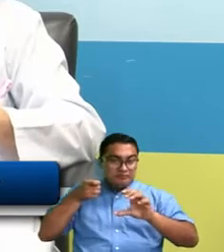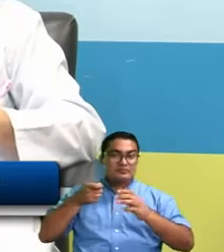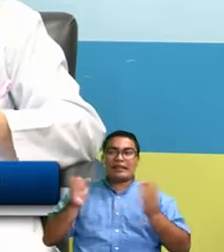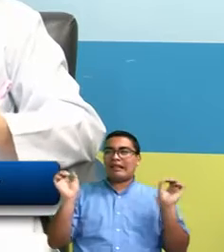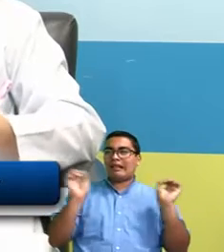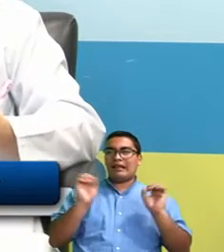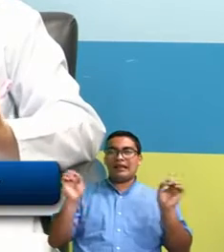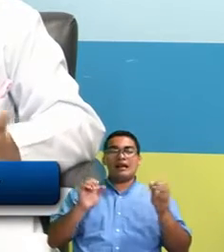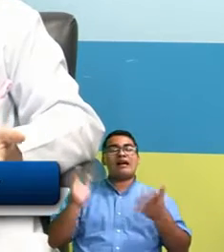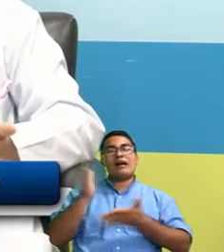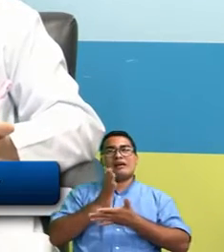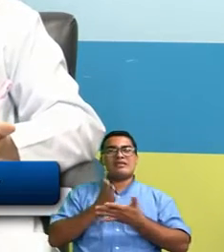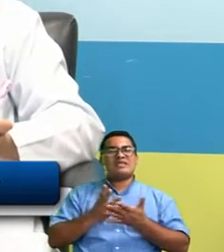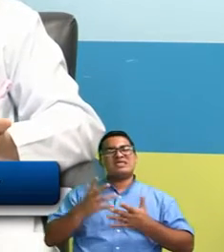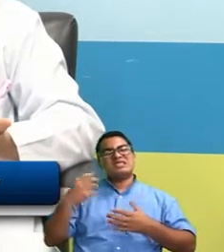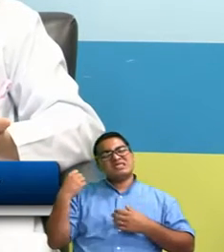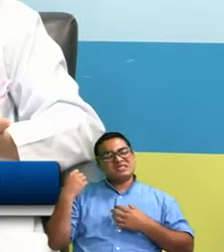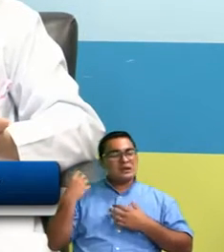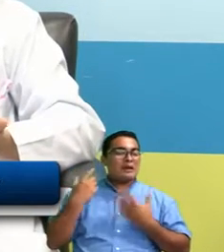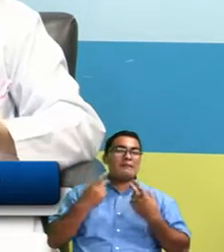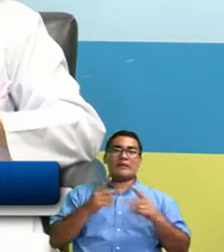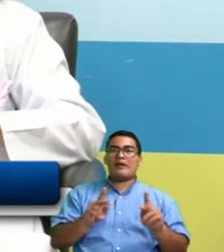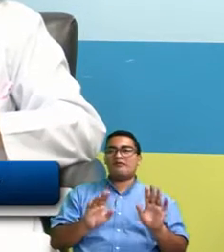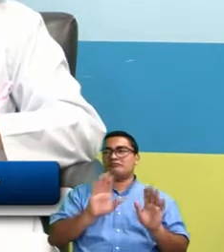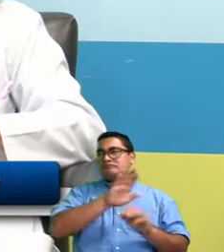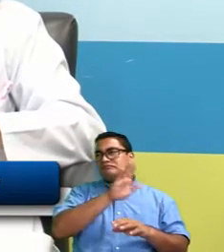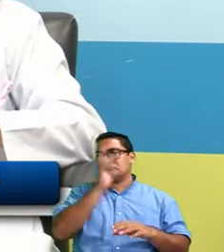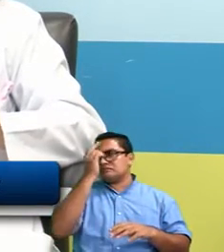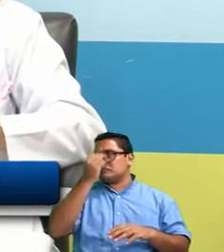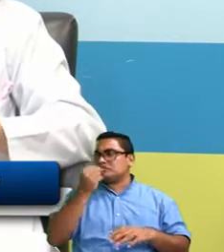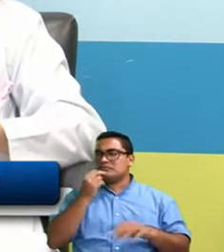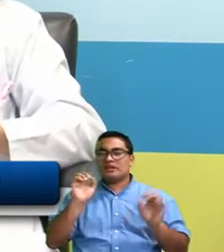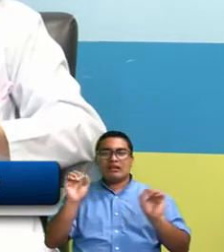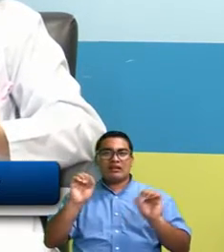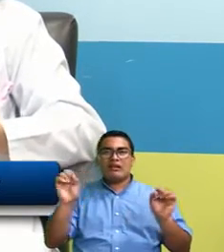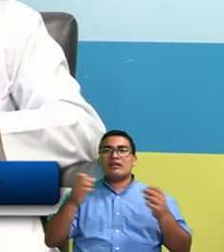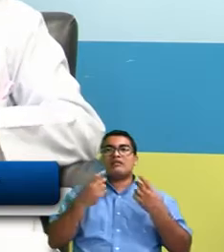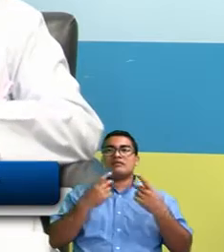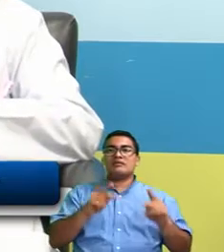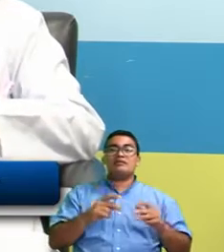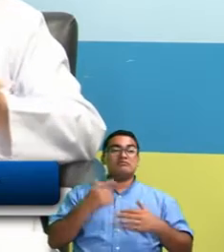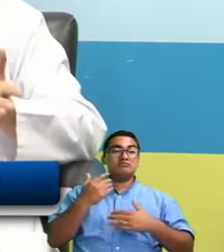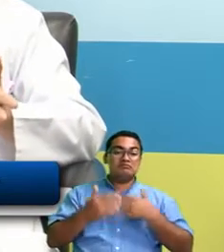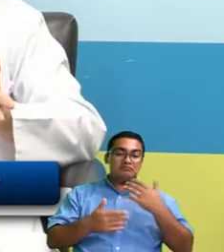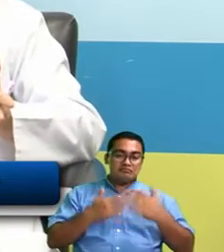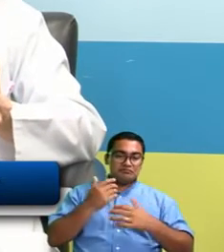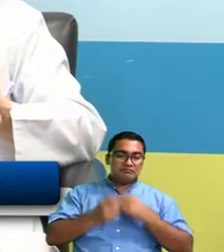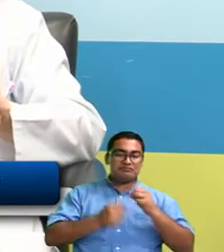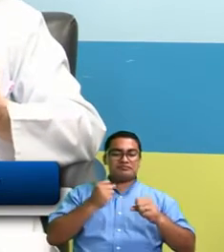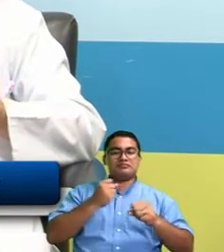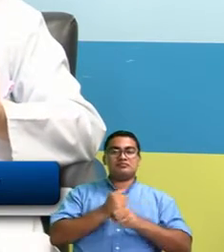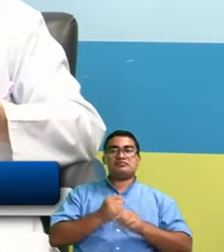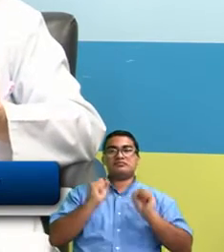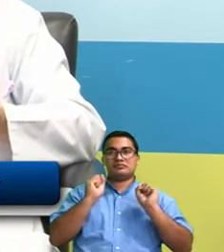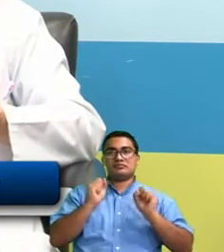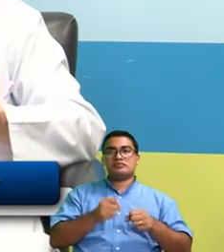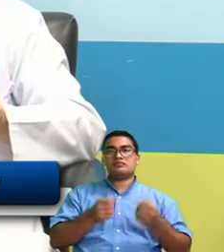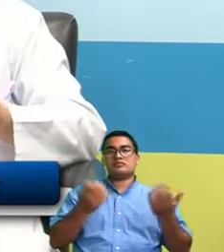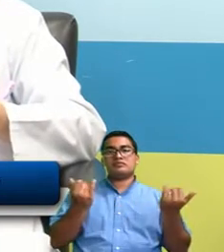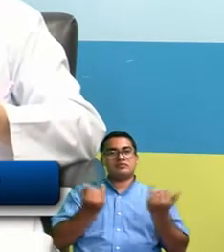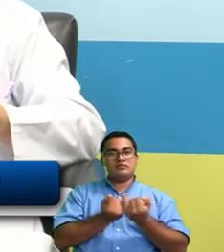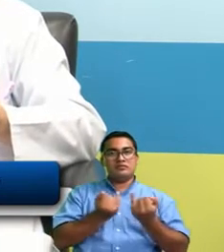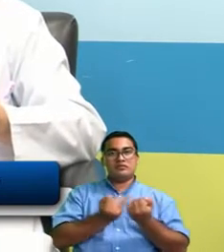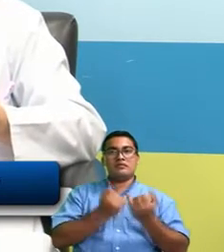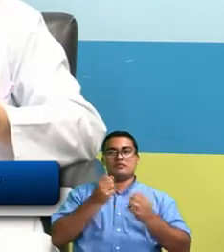tal vez molestias pero no acudieron, ¿verdad?, a consulta. Entonces pasaron los años y fue avanzando porque es un largo periodo, como le digo, bien le da tiempo a